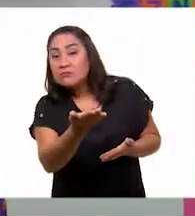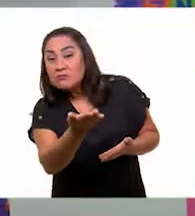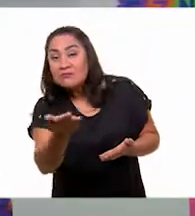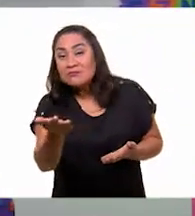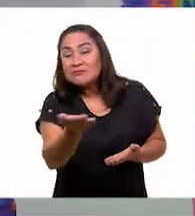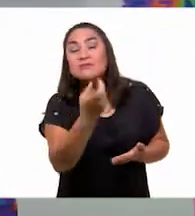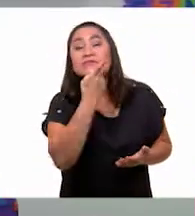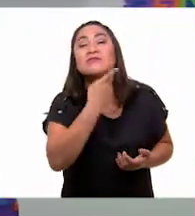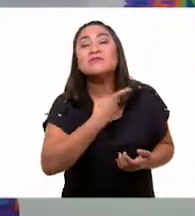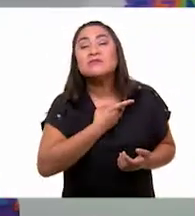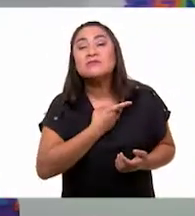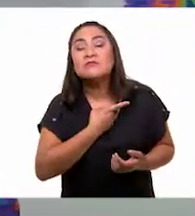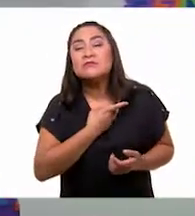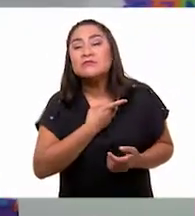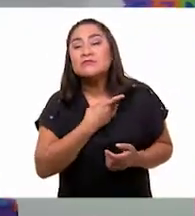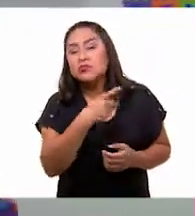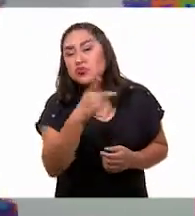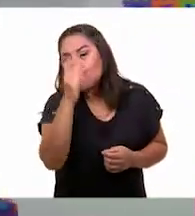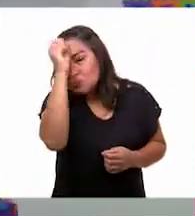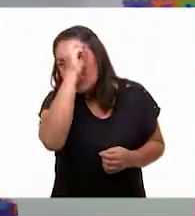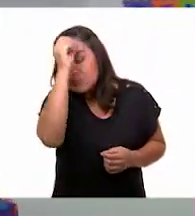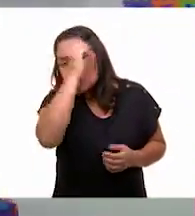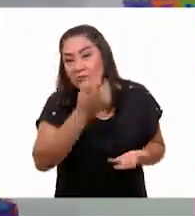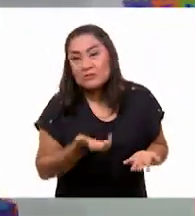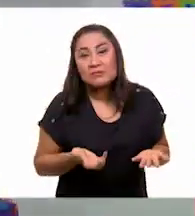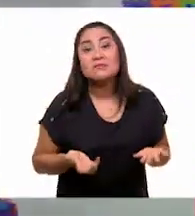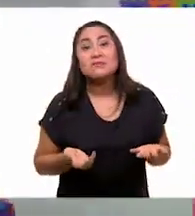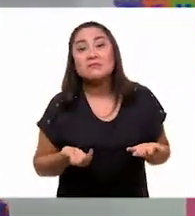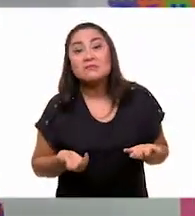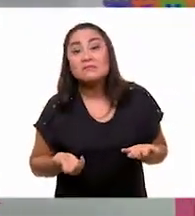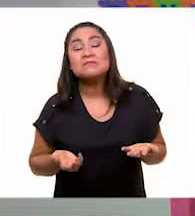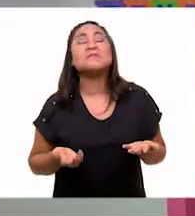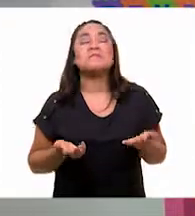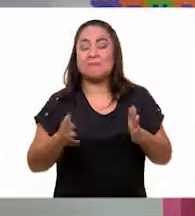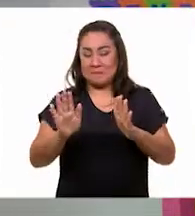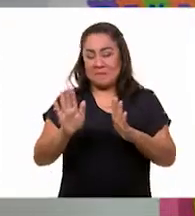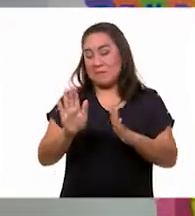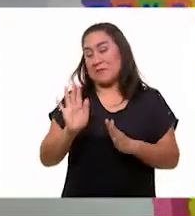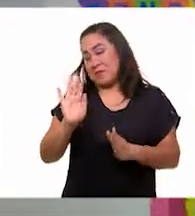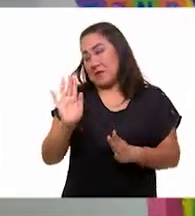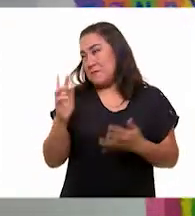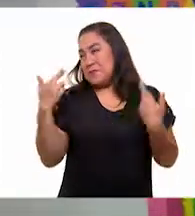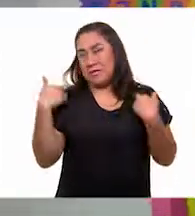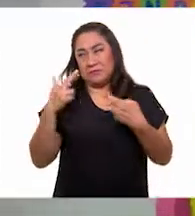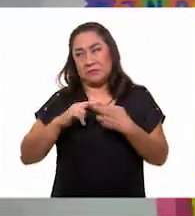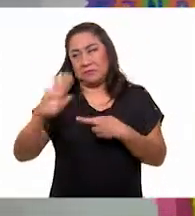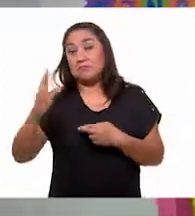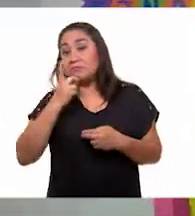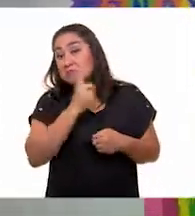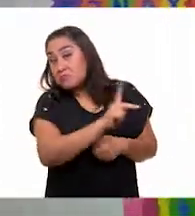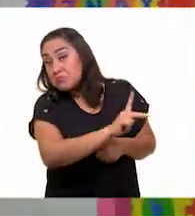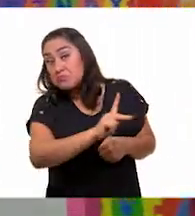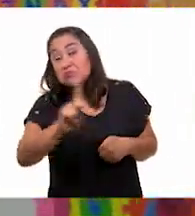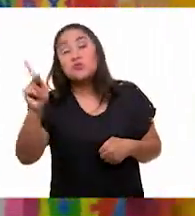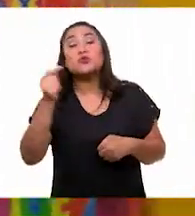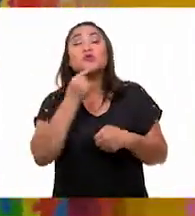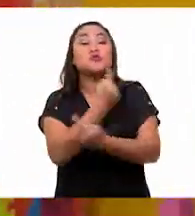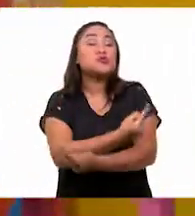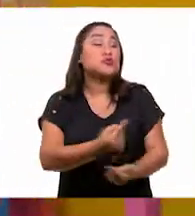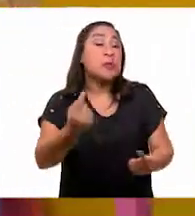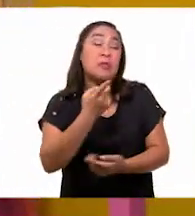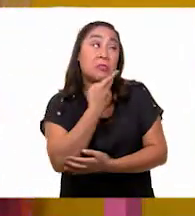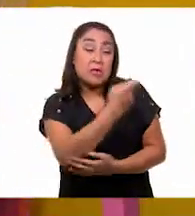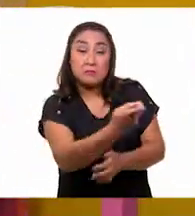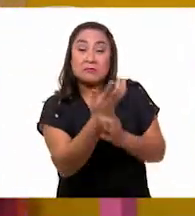propuestas. Ajá, ajá. Hay muchas. Muy bien, ok. A ver, maestra Angie, creo que la mayoría de las niñas y los niños responden